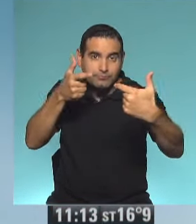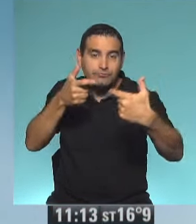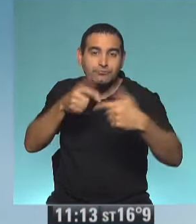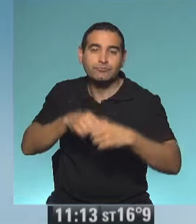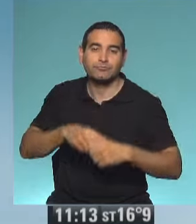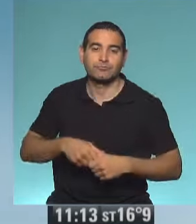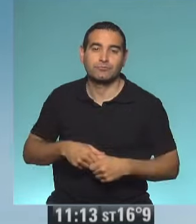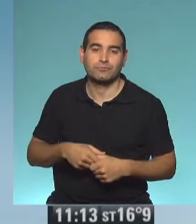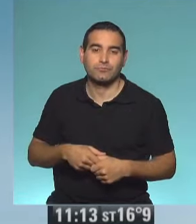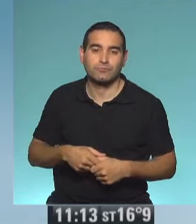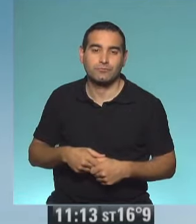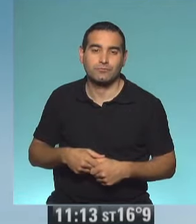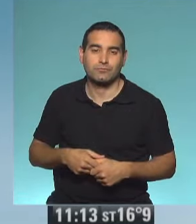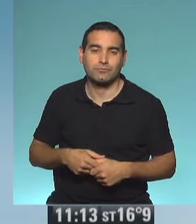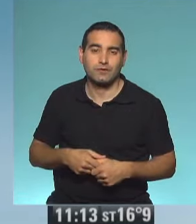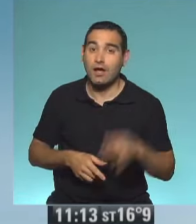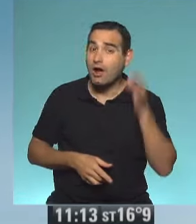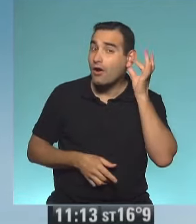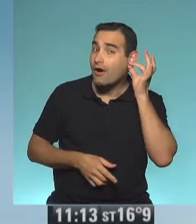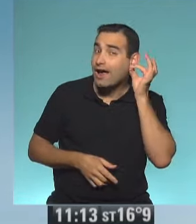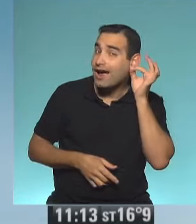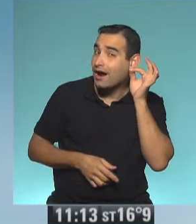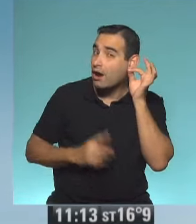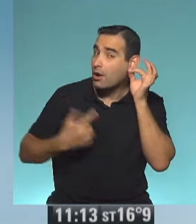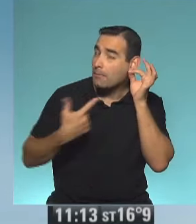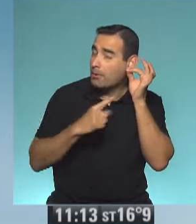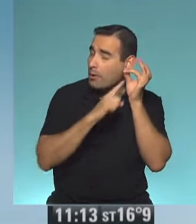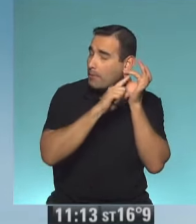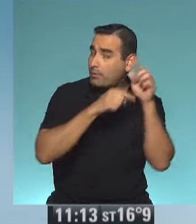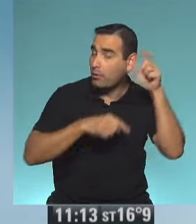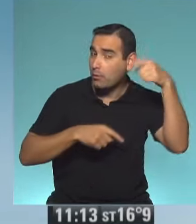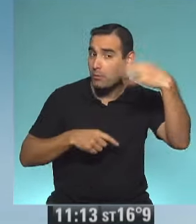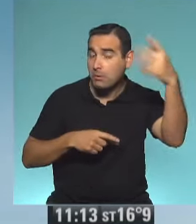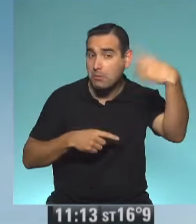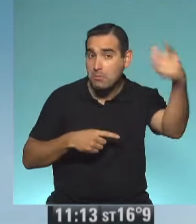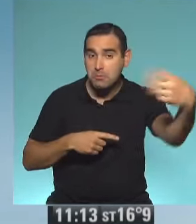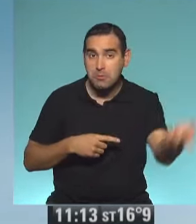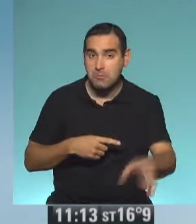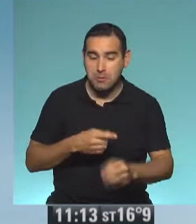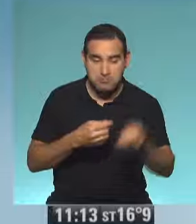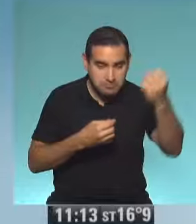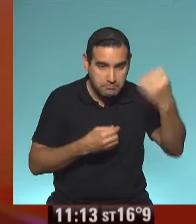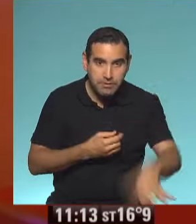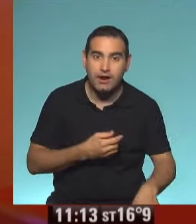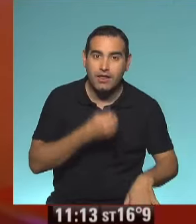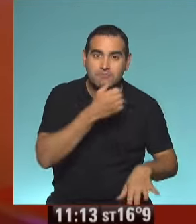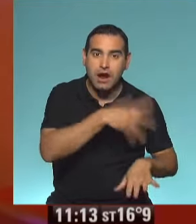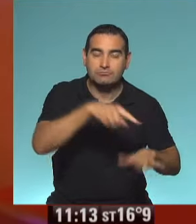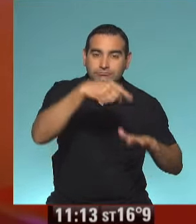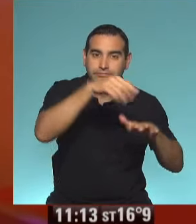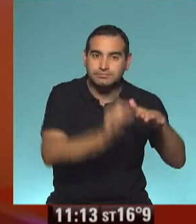Un aro voló de la oreja izquierda de Jean-Pierre y se perdió entre los atunes del fondo del mar.